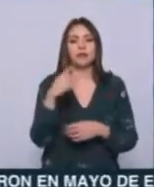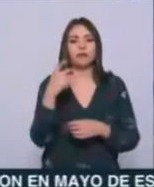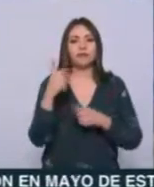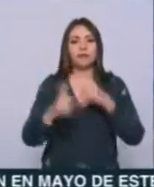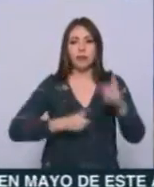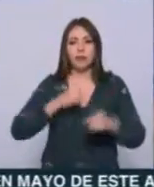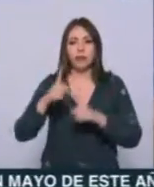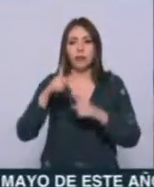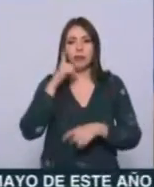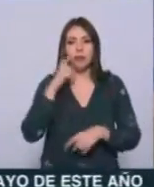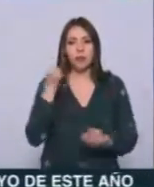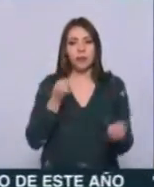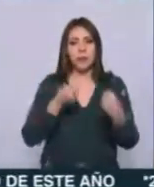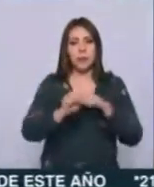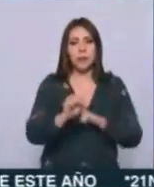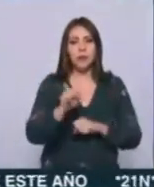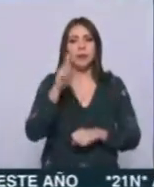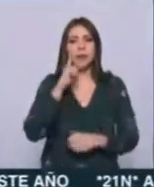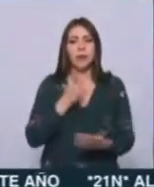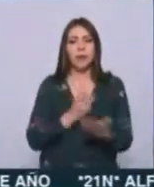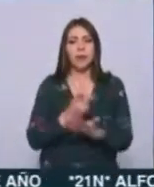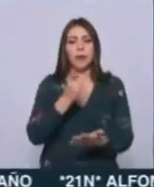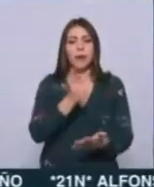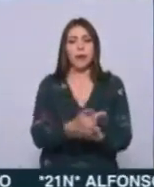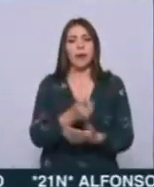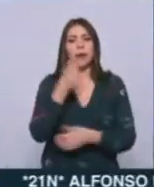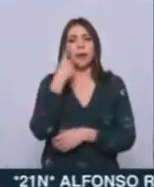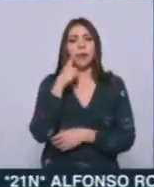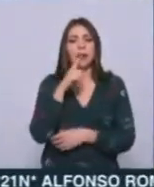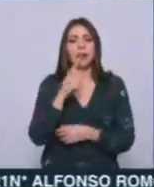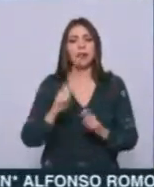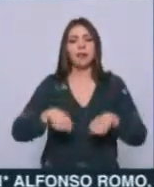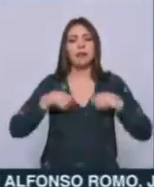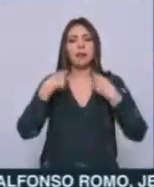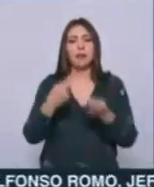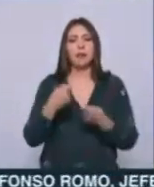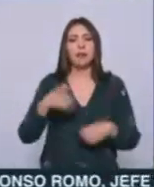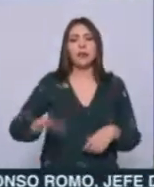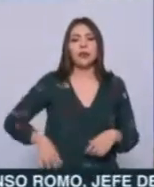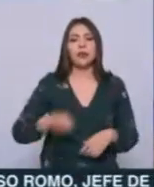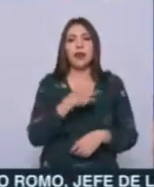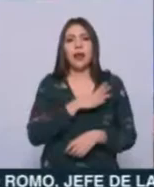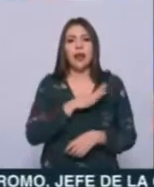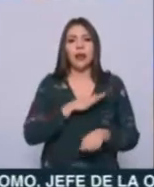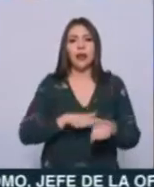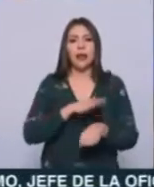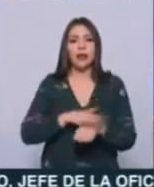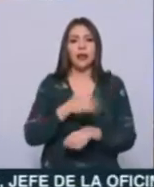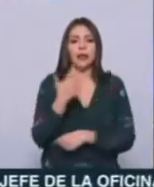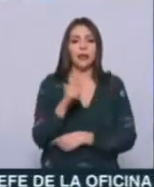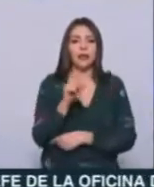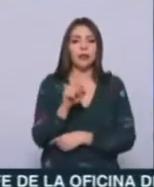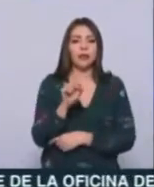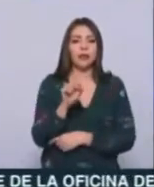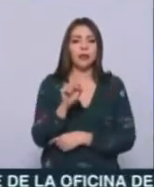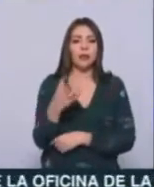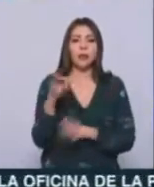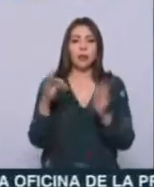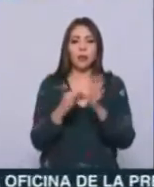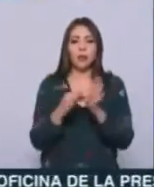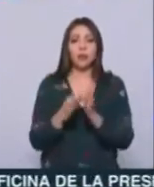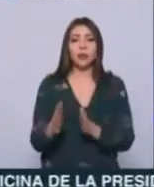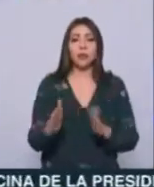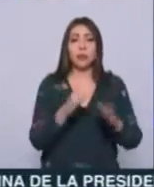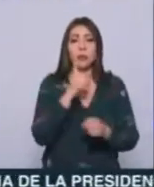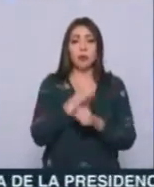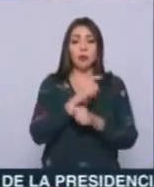La taekwondoín se quedó la presea en la categoría freestyle individual al obtener en su rutina 7.460 puntos. El primer lugar fue para